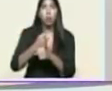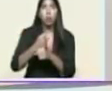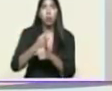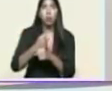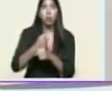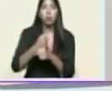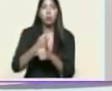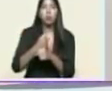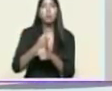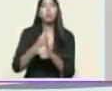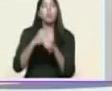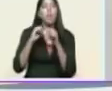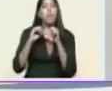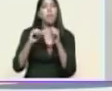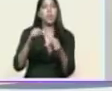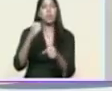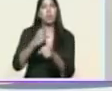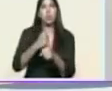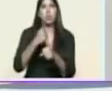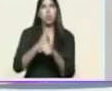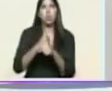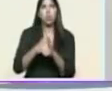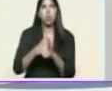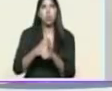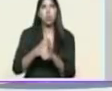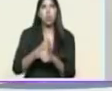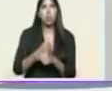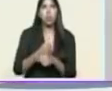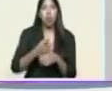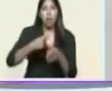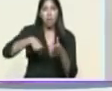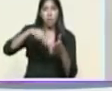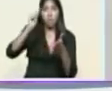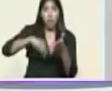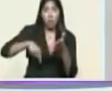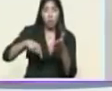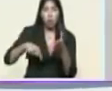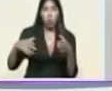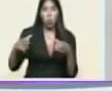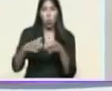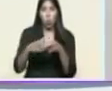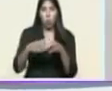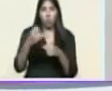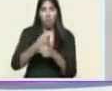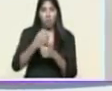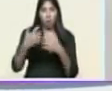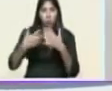en el trabajo, en la firma de los contratos colectivos,